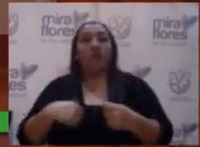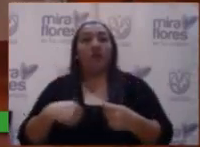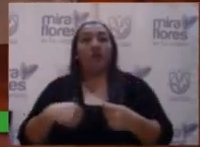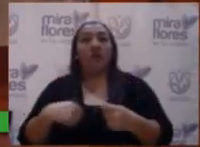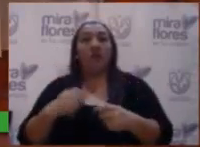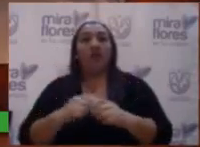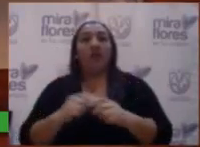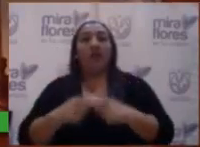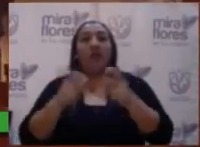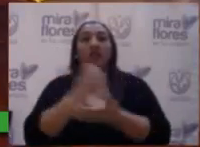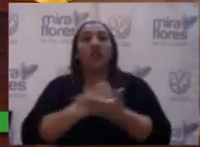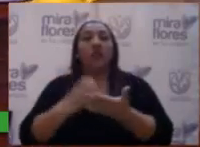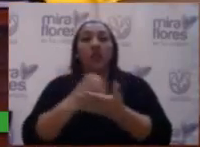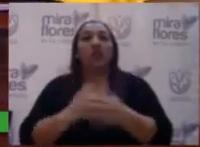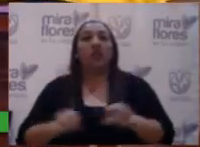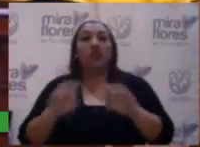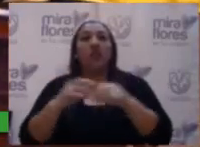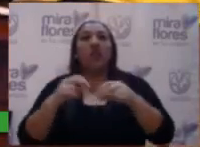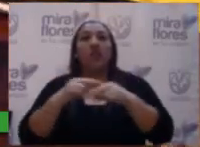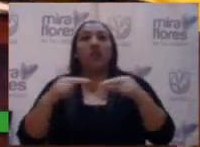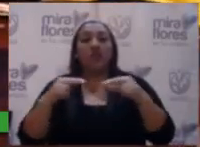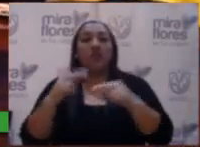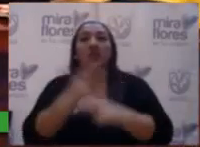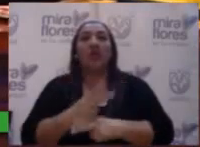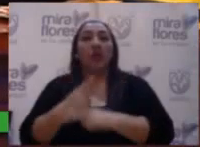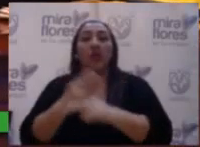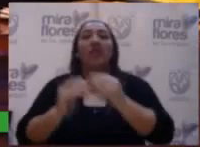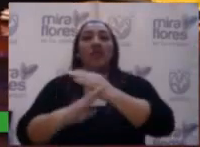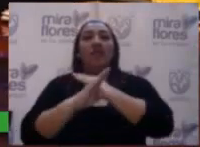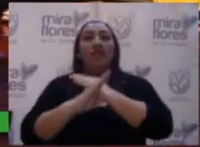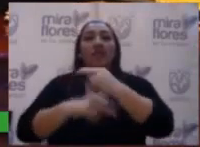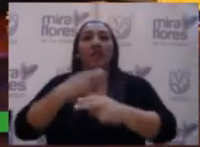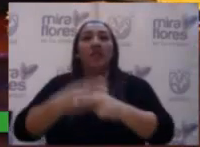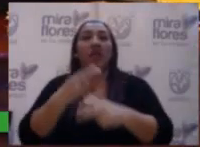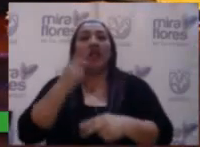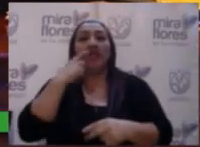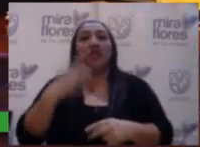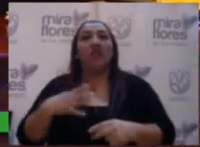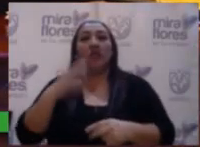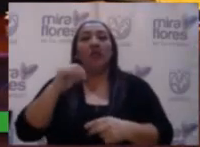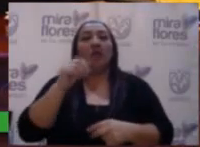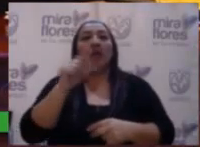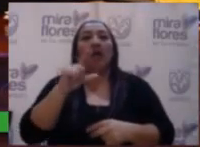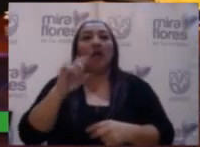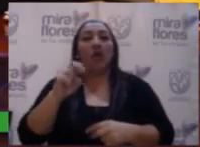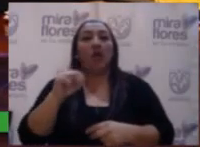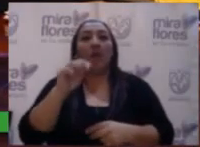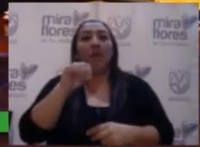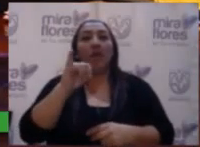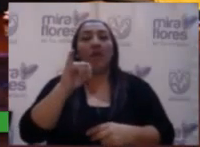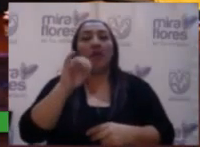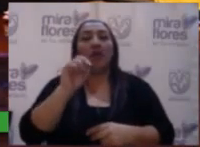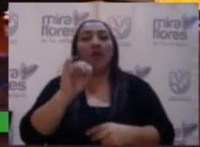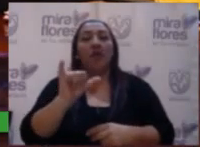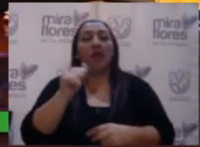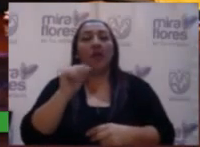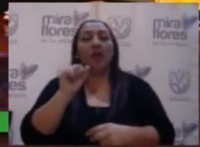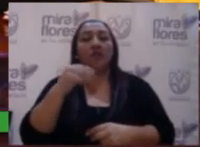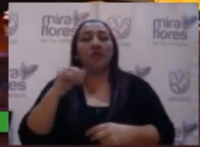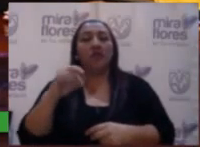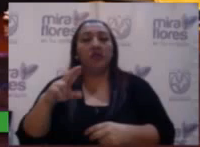en el grado de ciudadano ejemplar categoría seguridad y defensa nacional al Señor marco Enrique miyashiro arashiro en